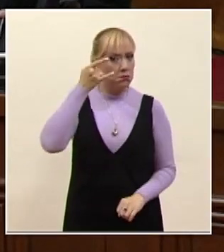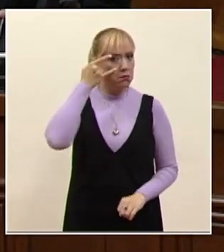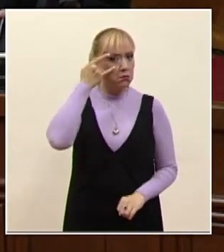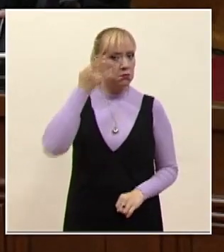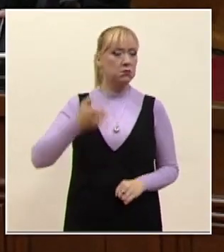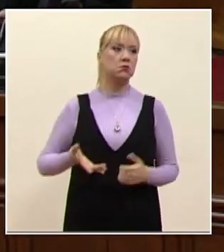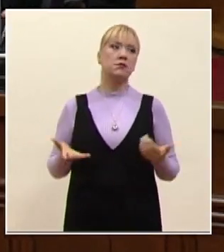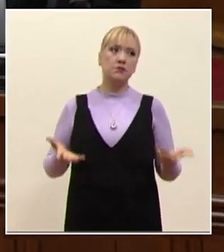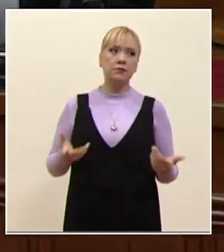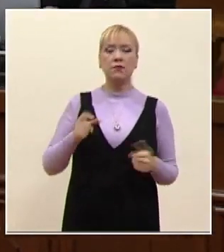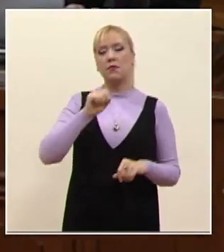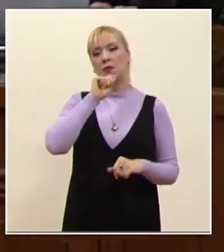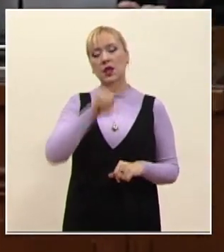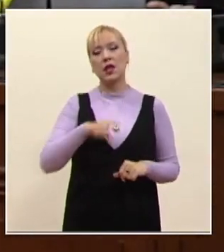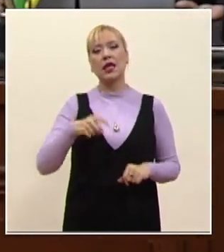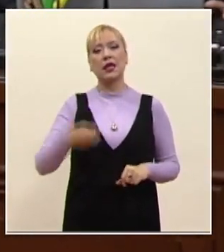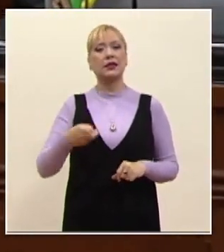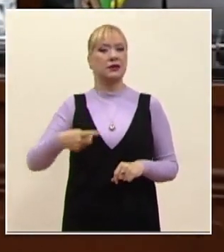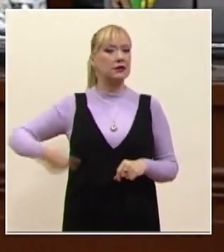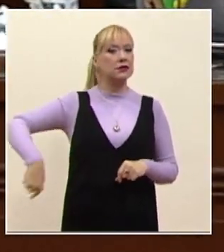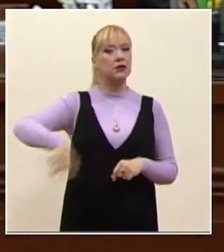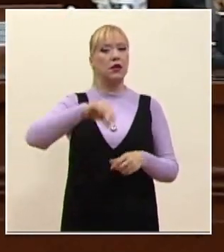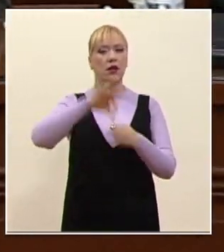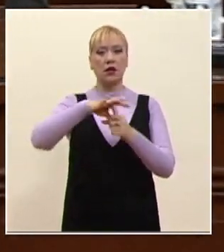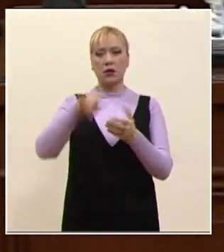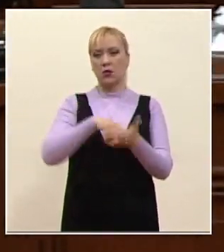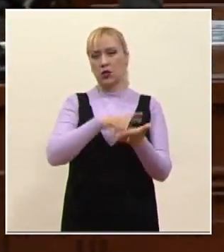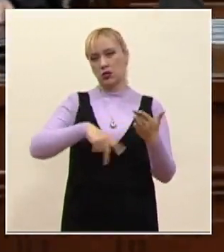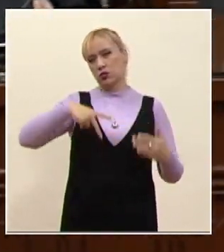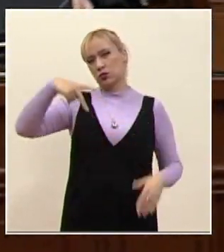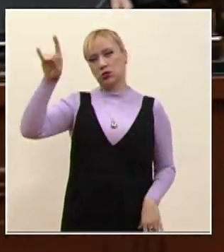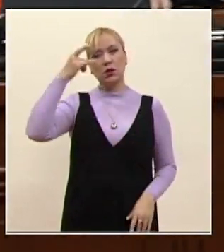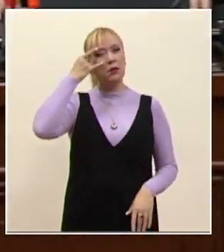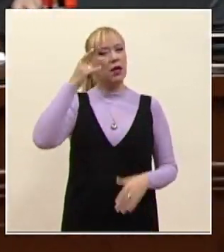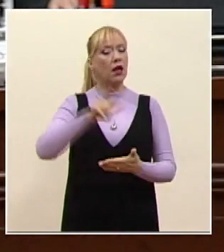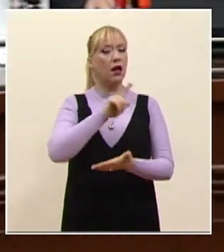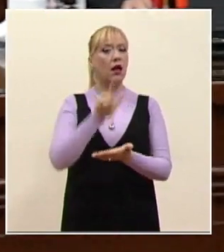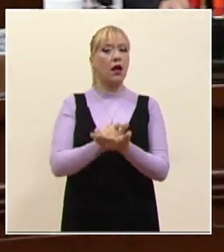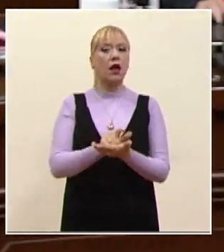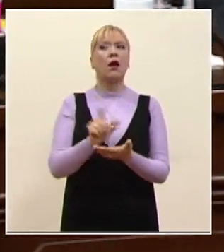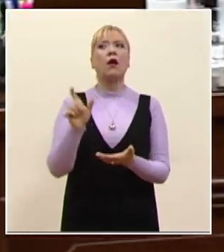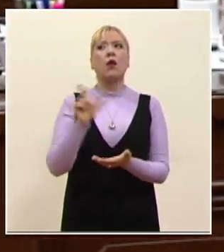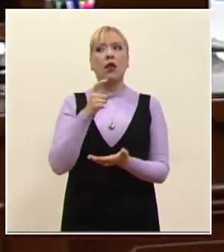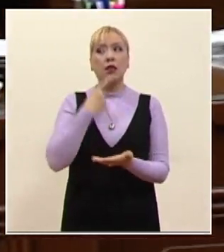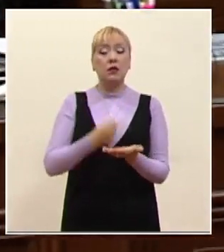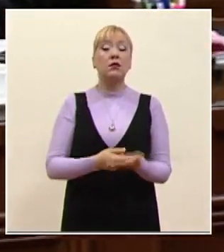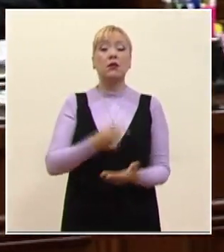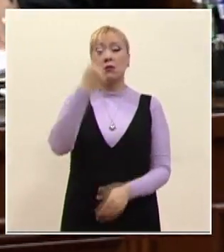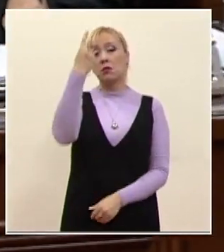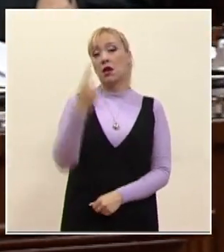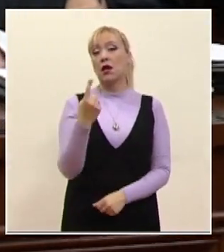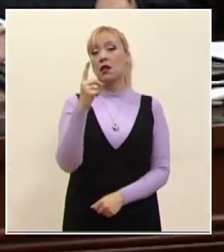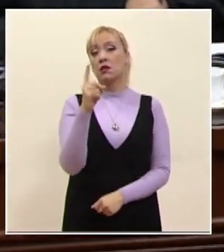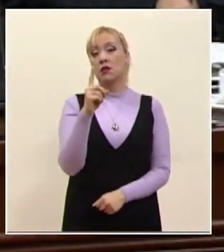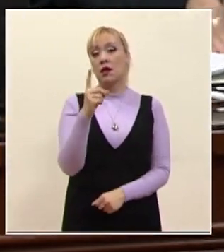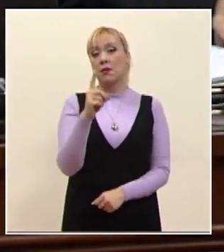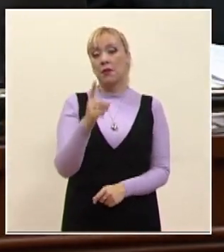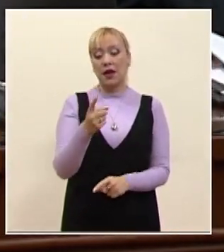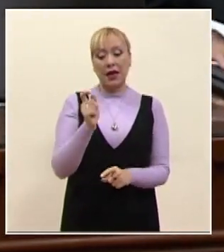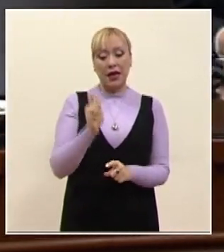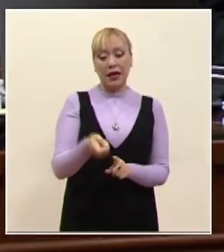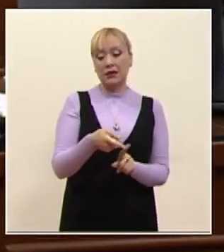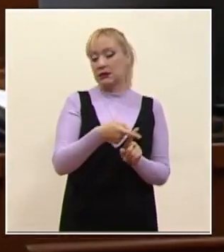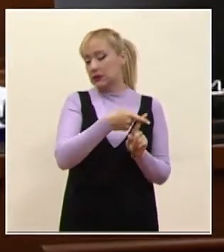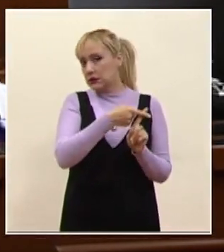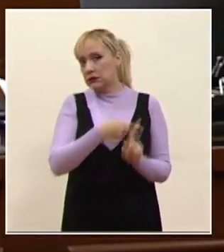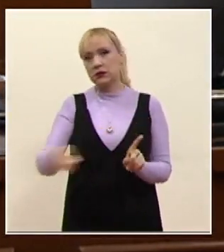Hay que destacar que el proceso electoral en Campeche iniciará la primera semana de diciembre de este año. Los